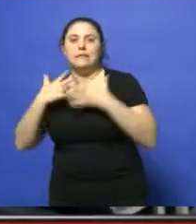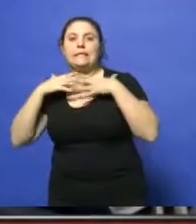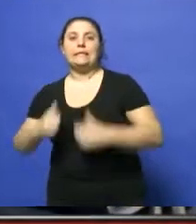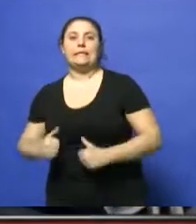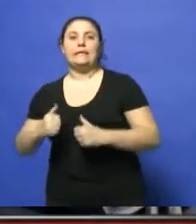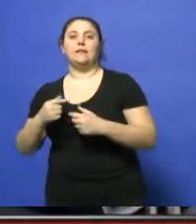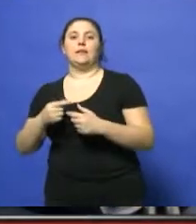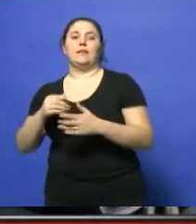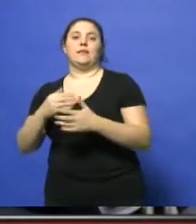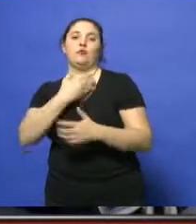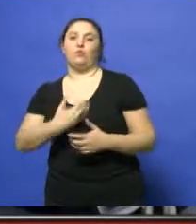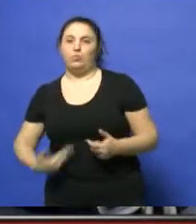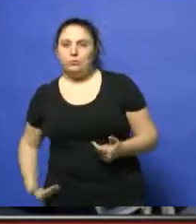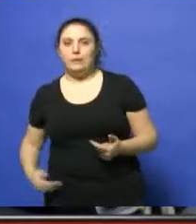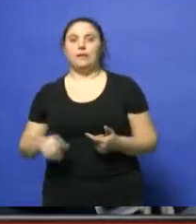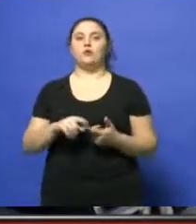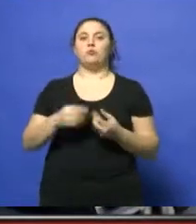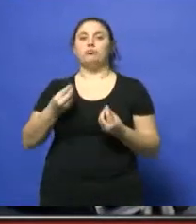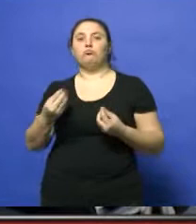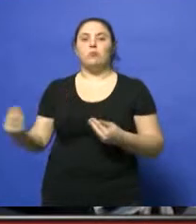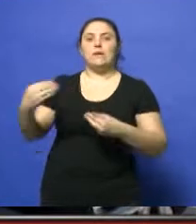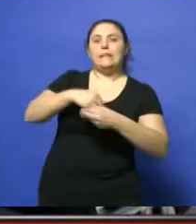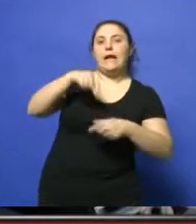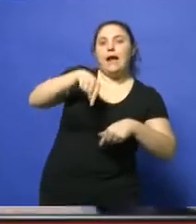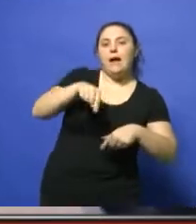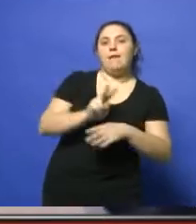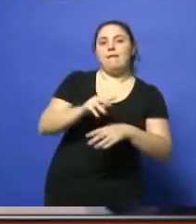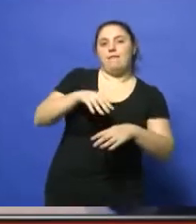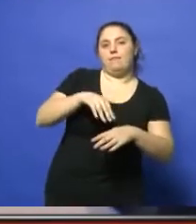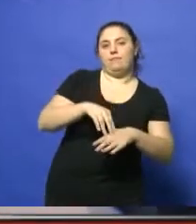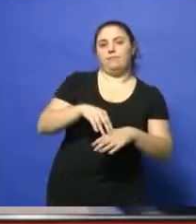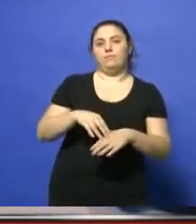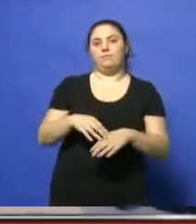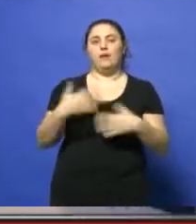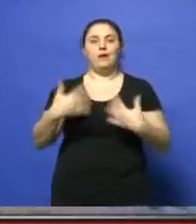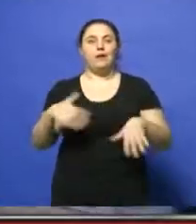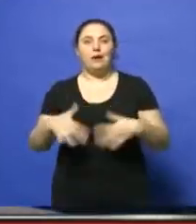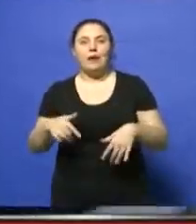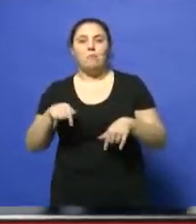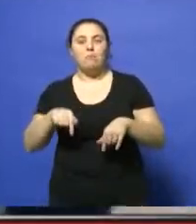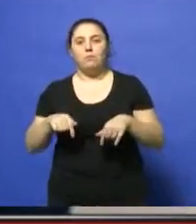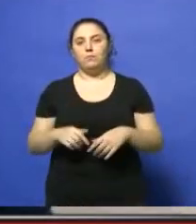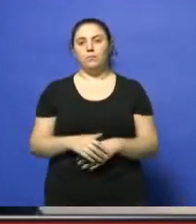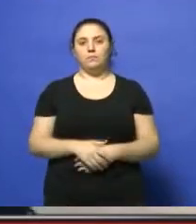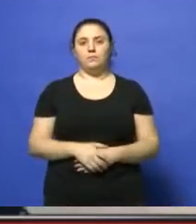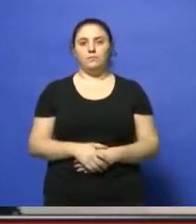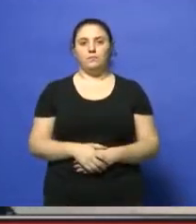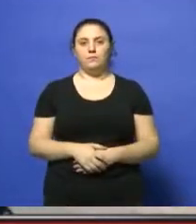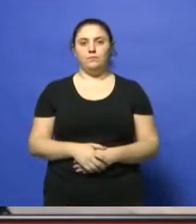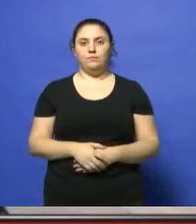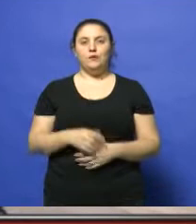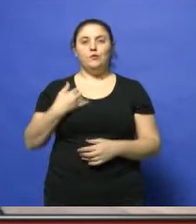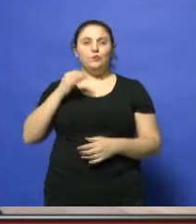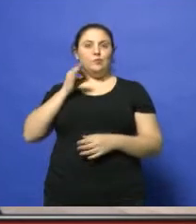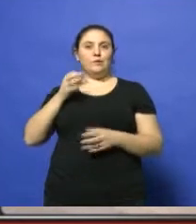Jefatura de Gabinete, una intervención lo más pronto posible en este componente. Sé que tienen reuniones previstas estos días,